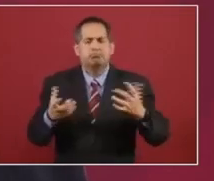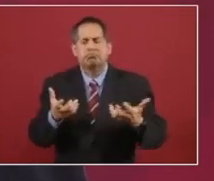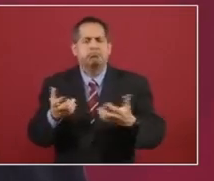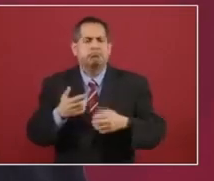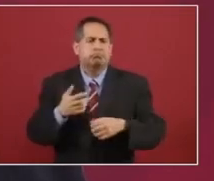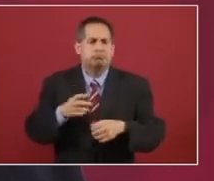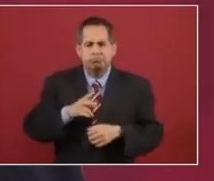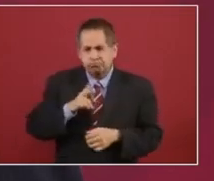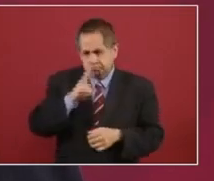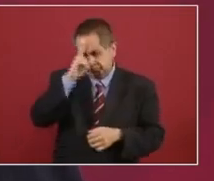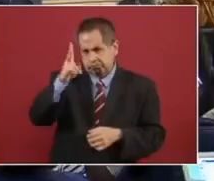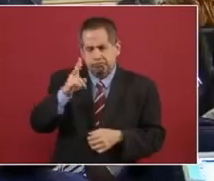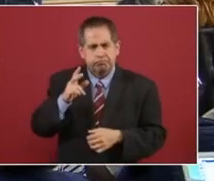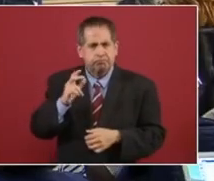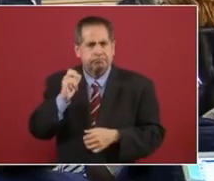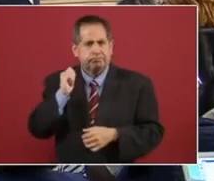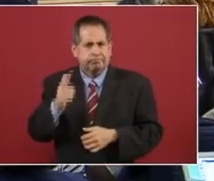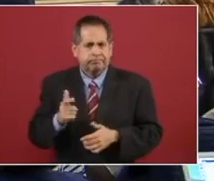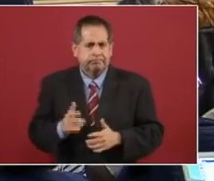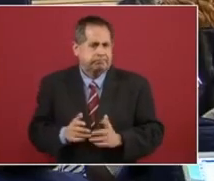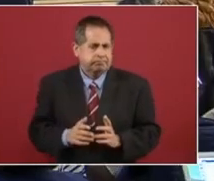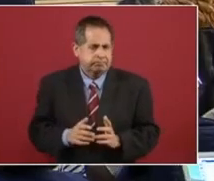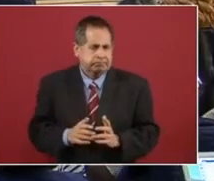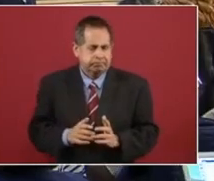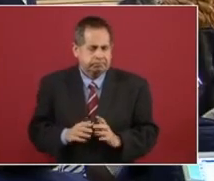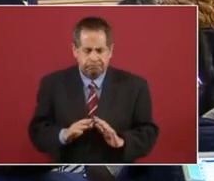vamos nosotros a